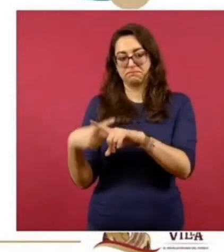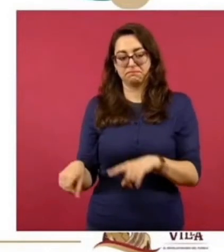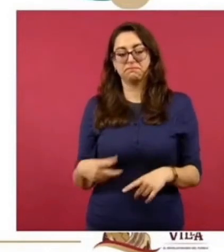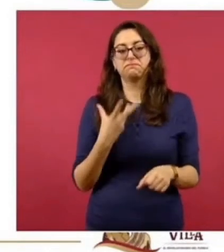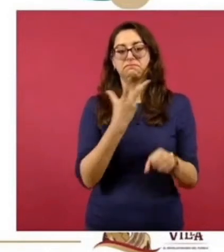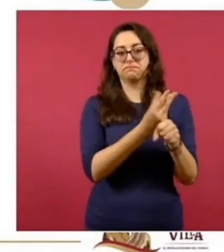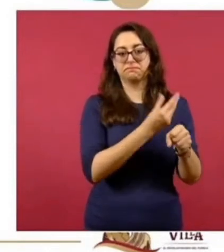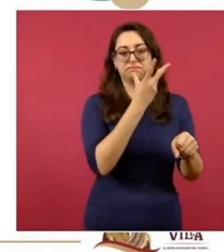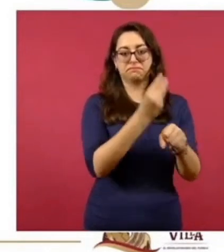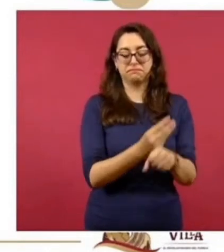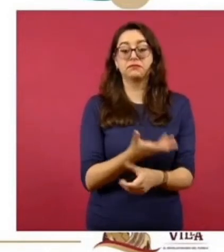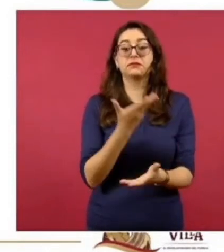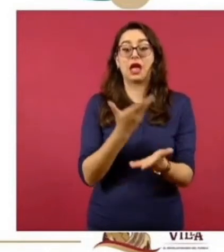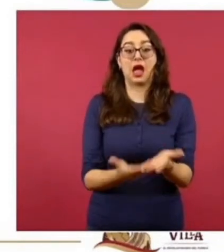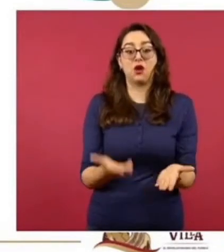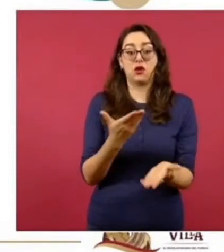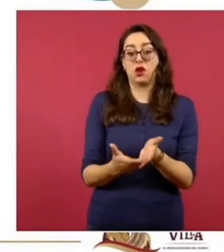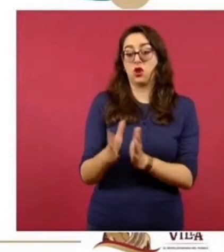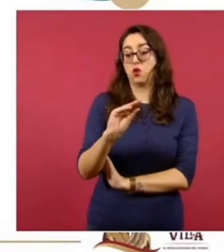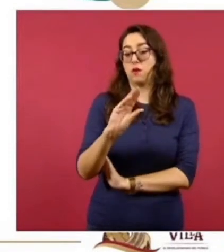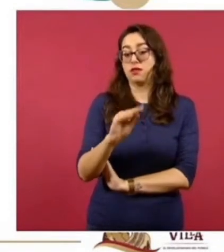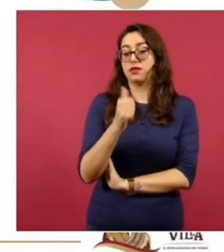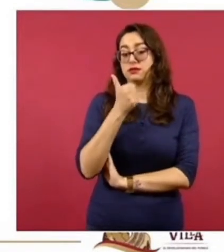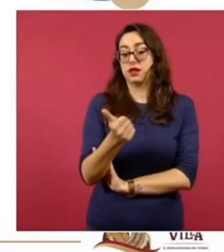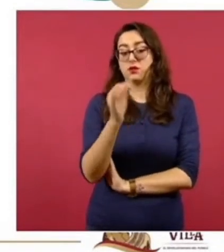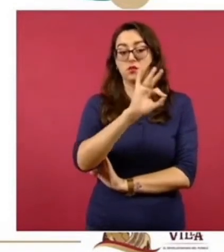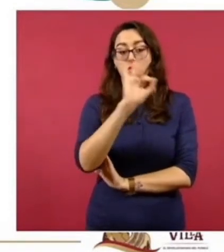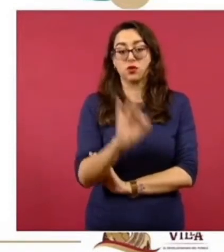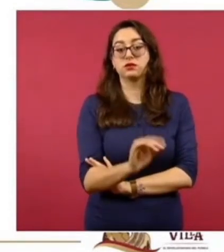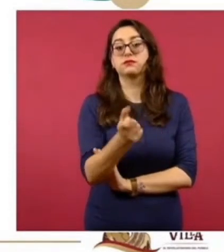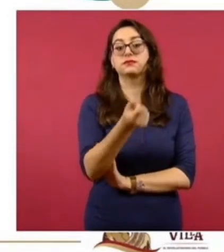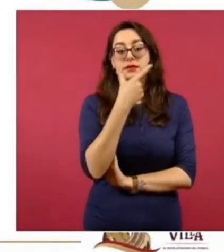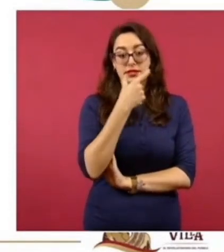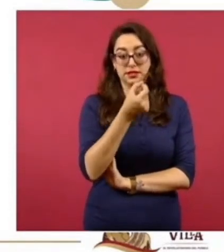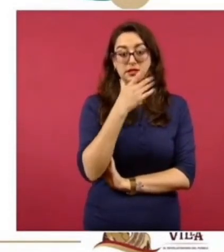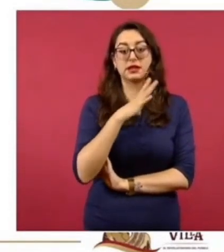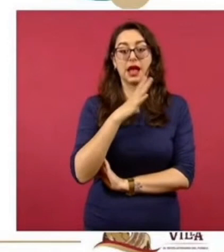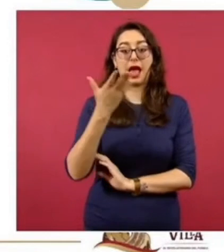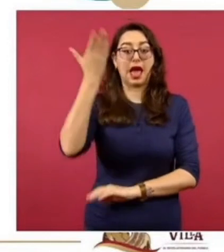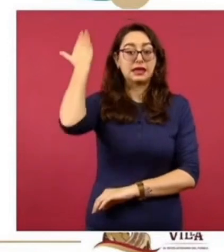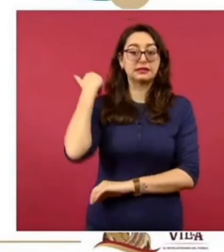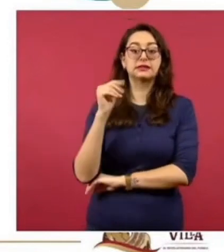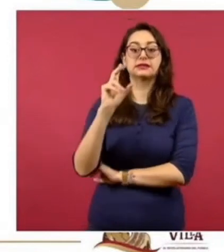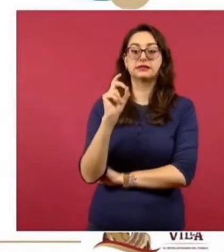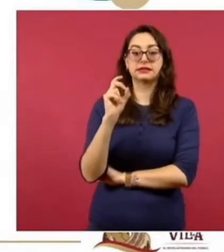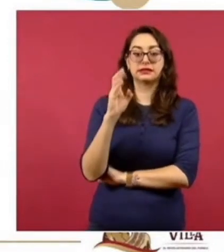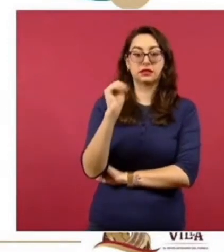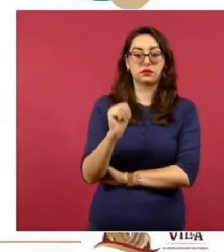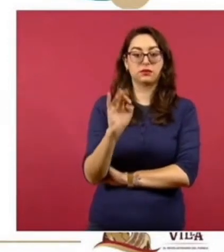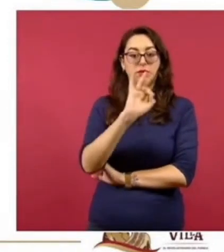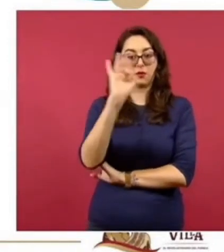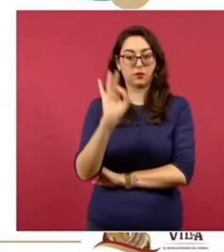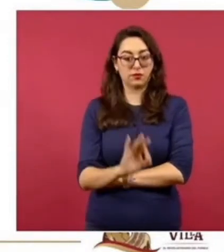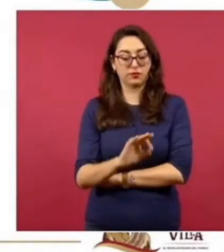El abasto ahora está en 96% en Sinaloa, cuando estaba en 39%. En Campeche,